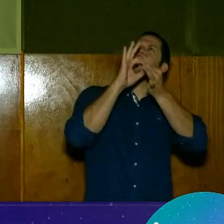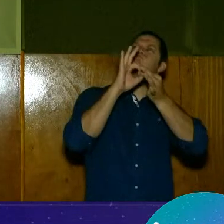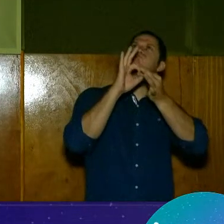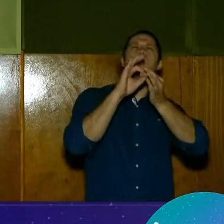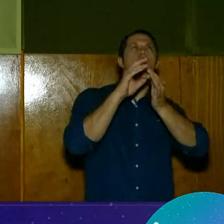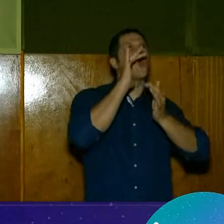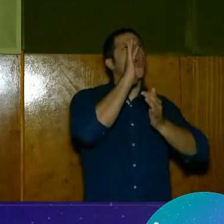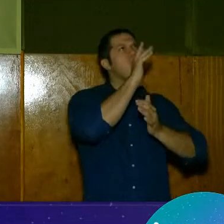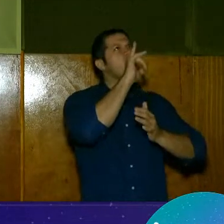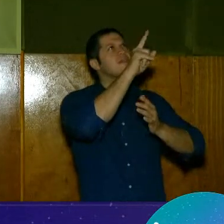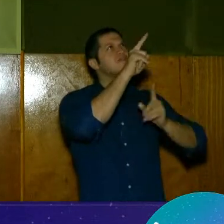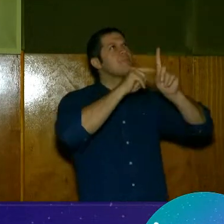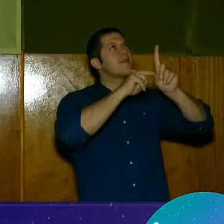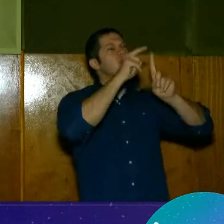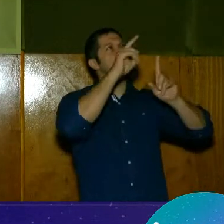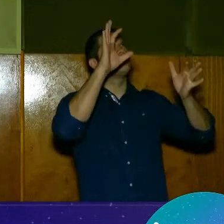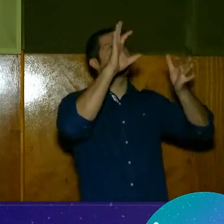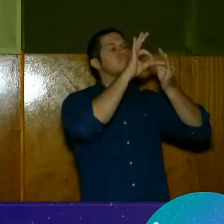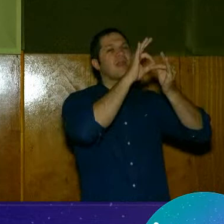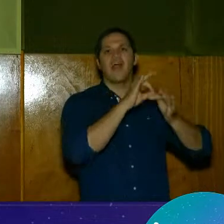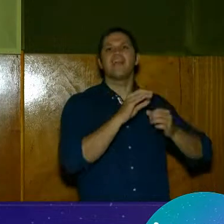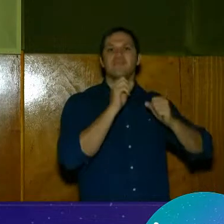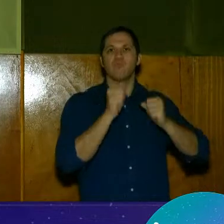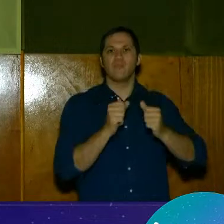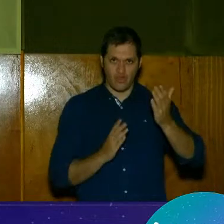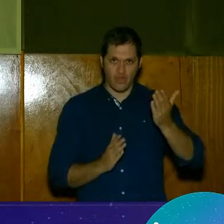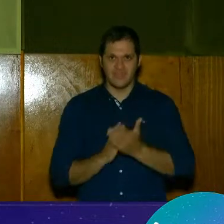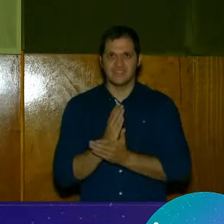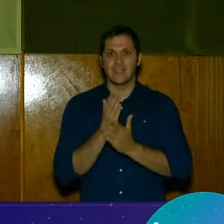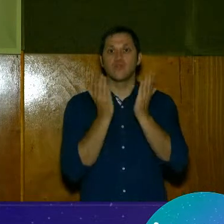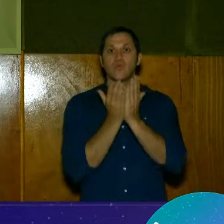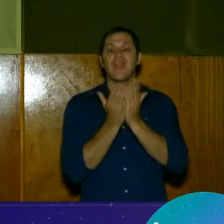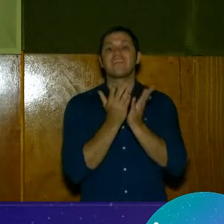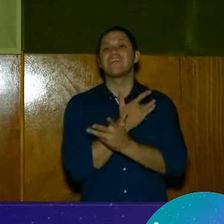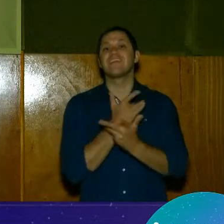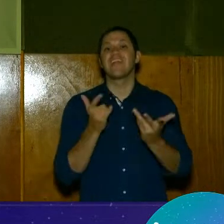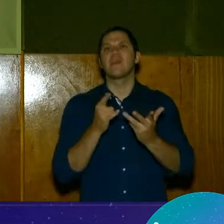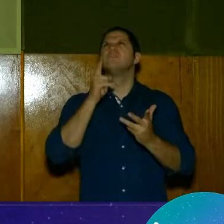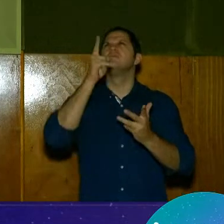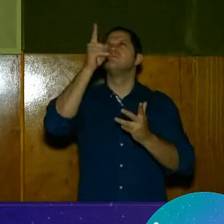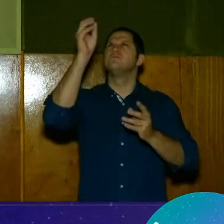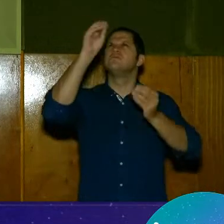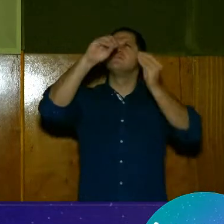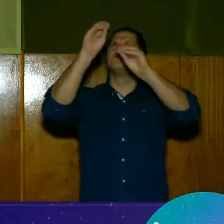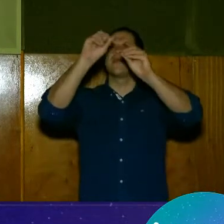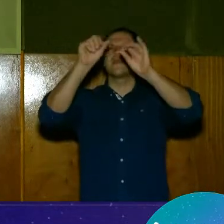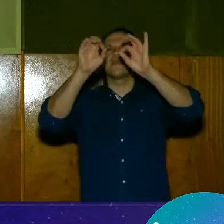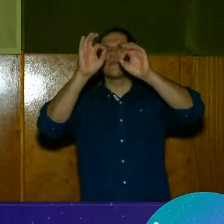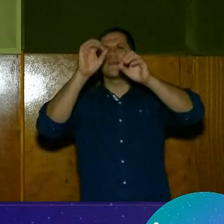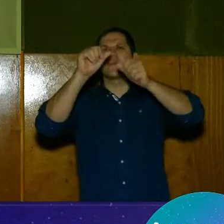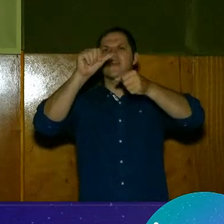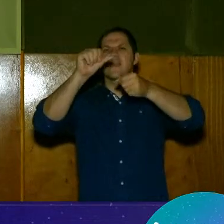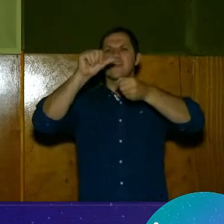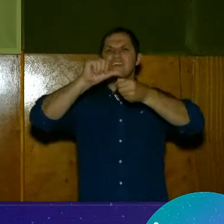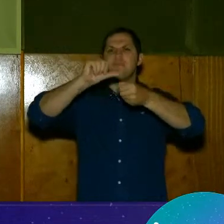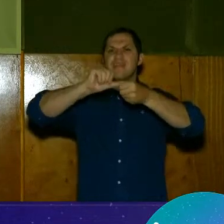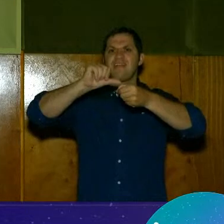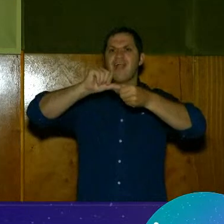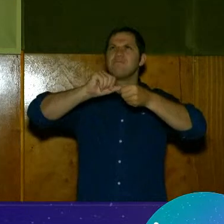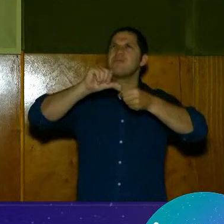de que hay una relación entre el color de las estrellas y su temperatura y con eso